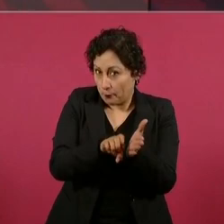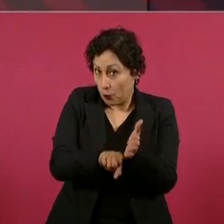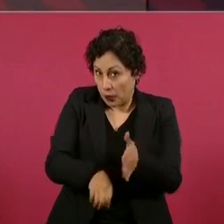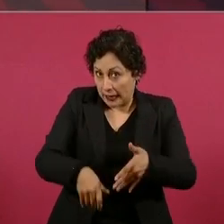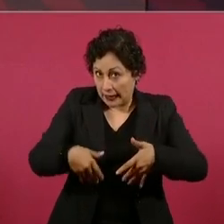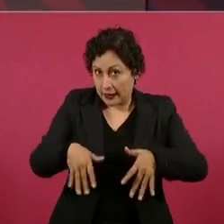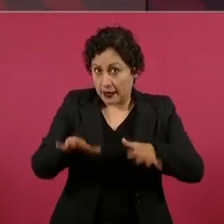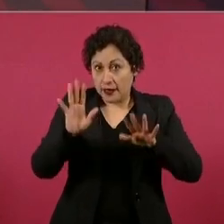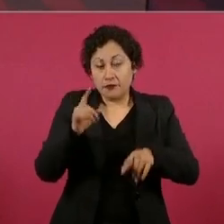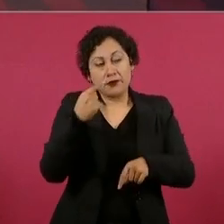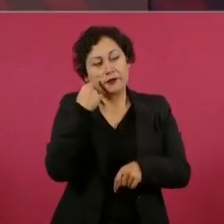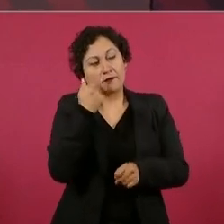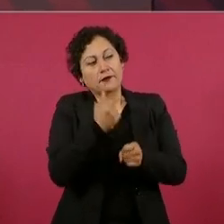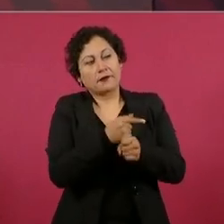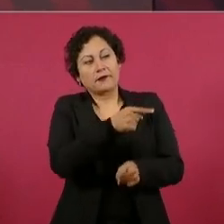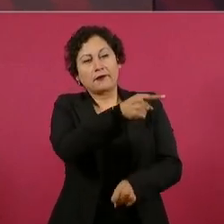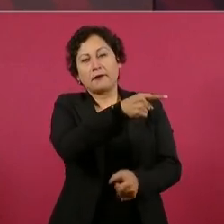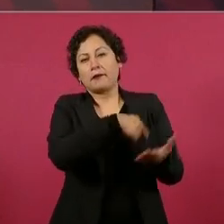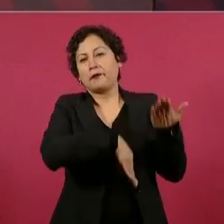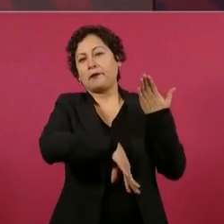Anabel,